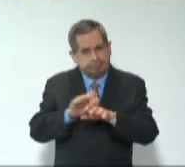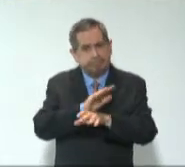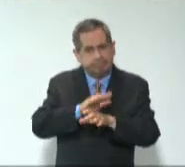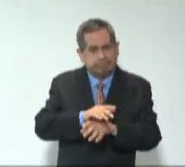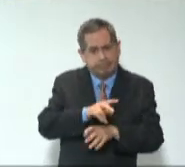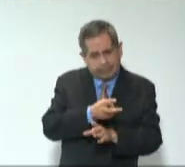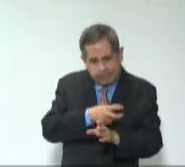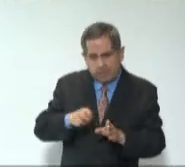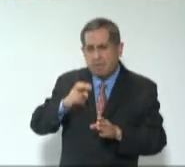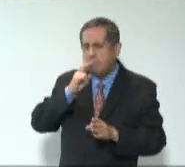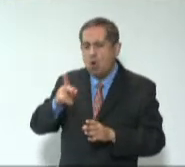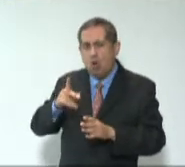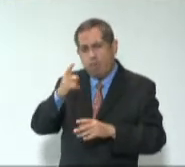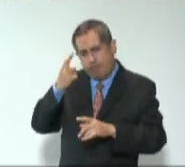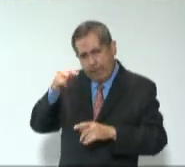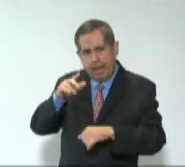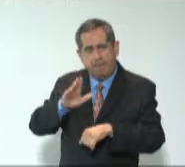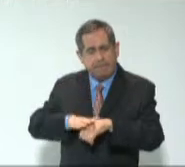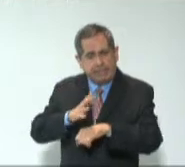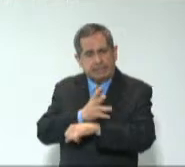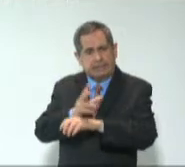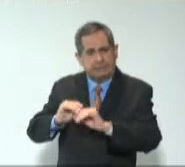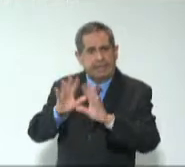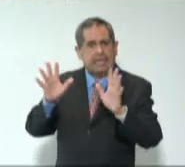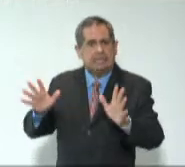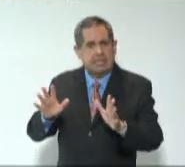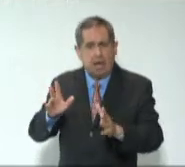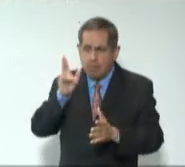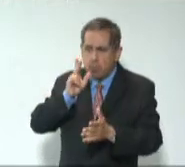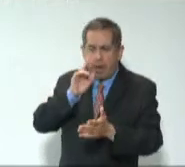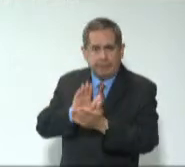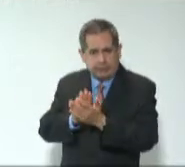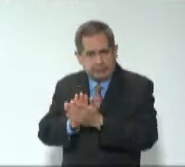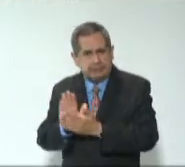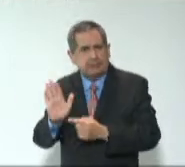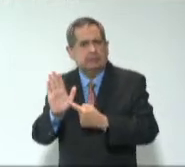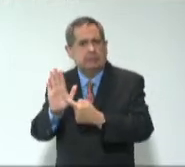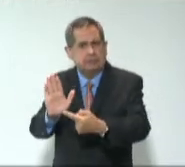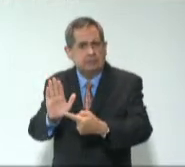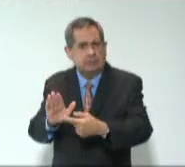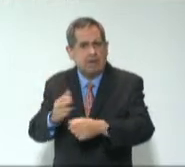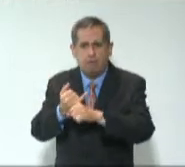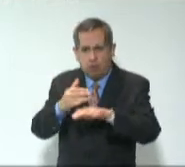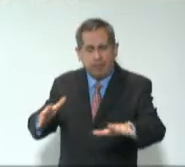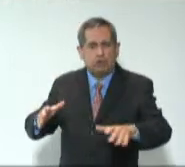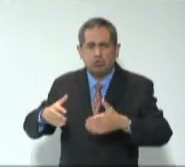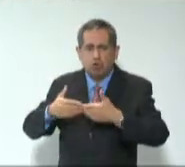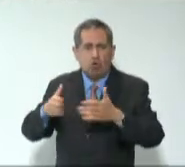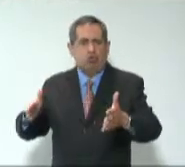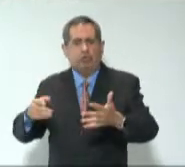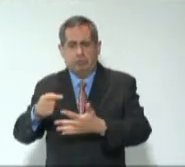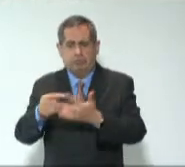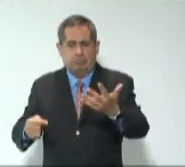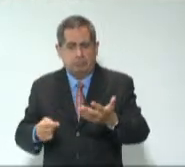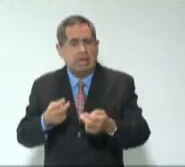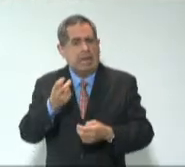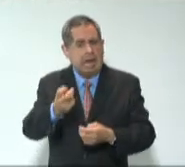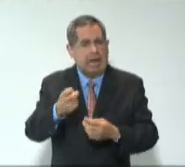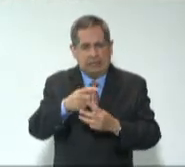prácticas en materia de transparencia de rendición de cuentas y de acceso a la información pública que son las tres